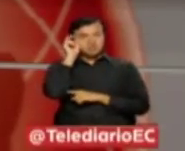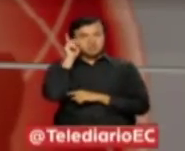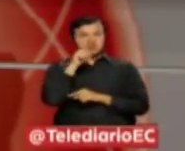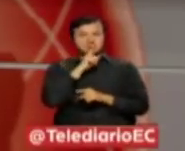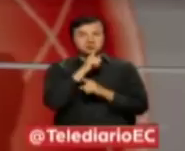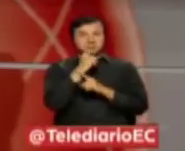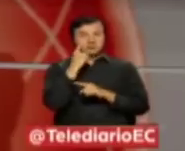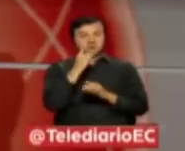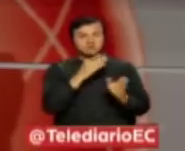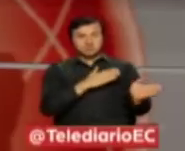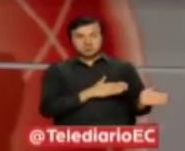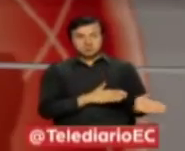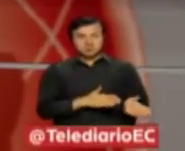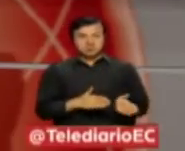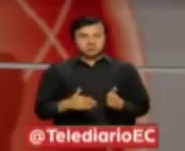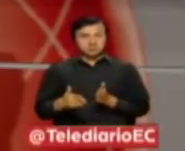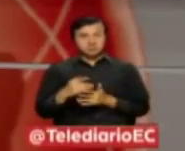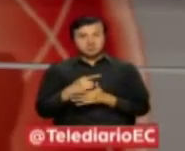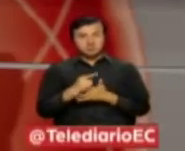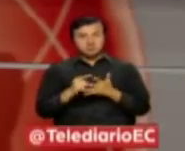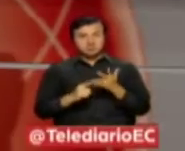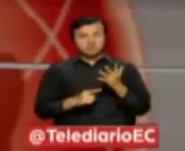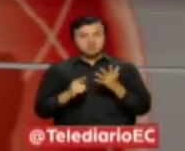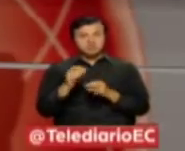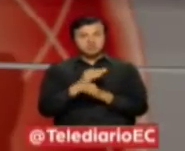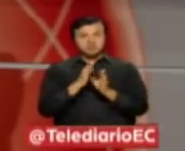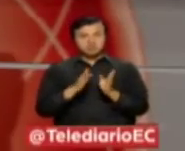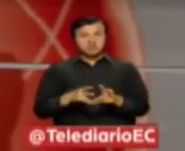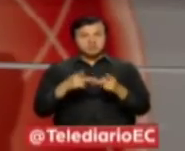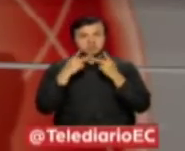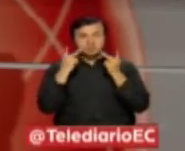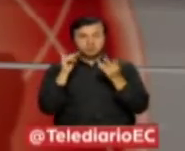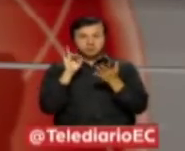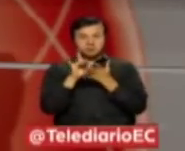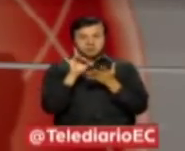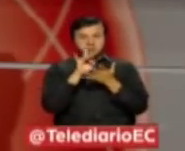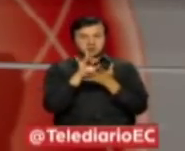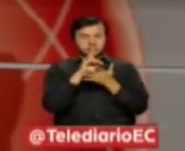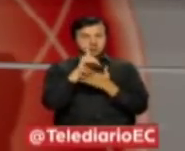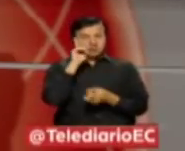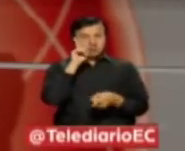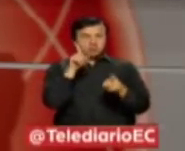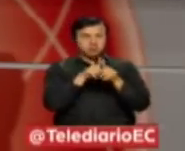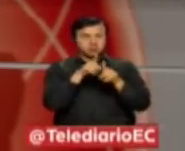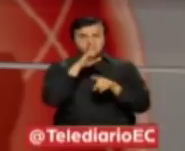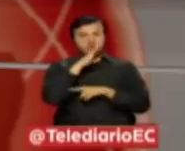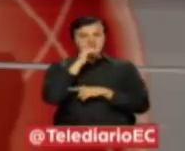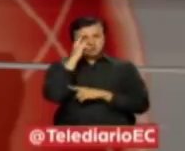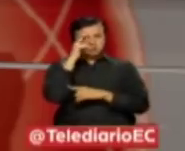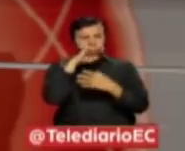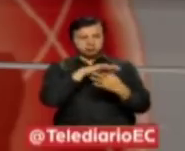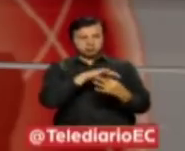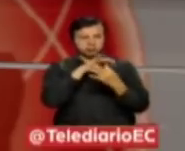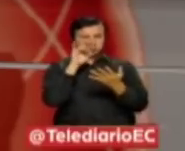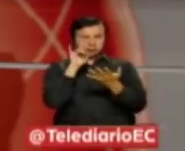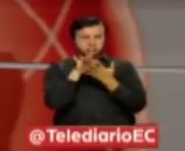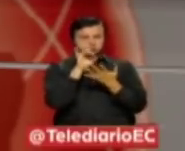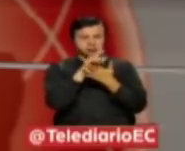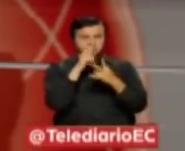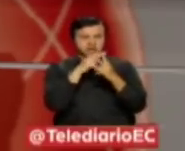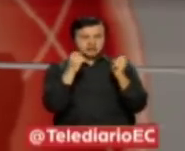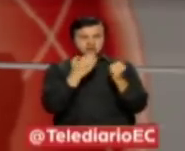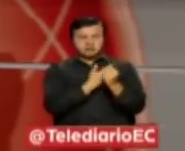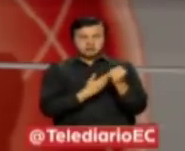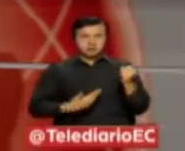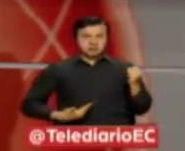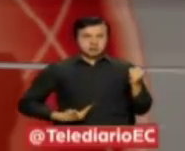divididos frente a la posibilidad de separar a funcionarios públicos afines al correísmo. Para los partidarios del